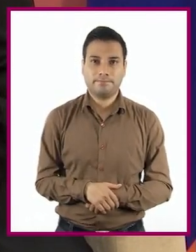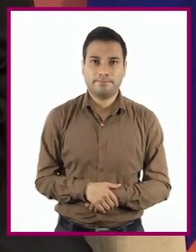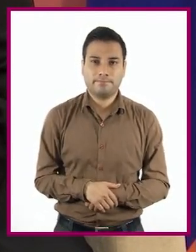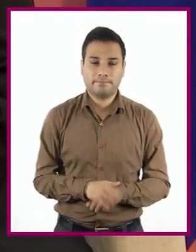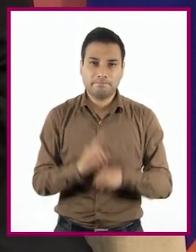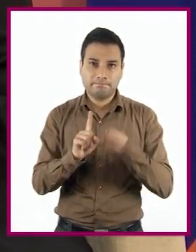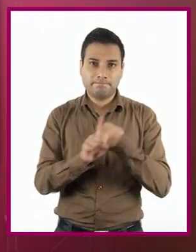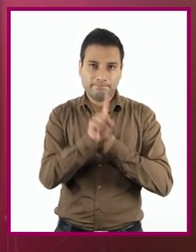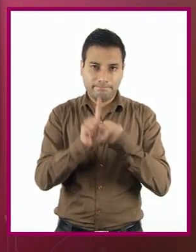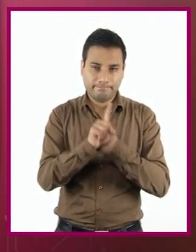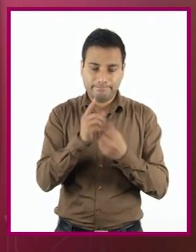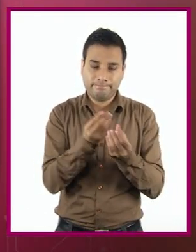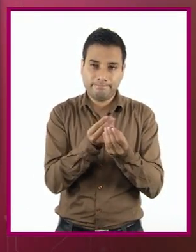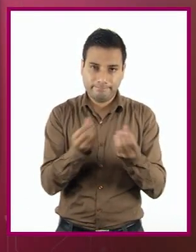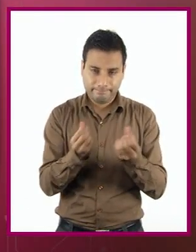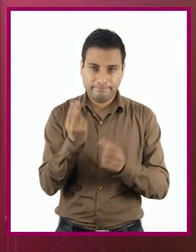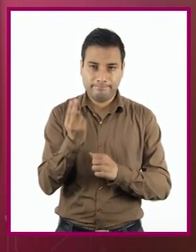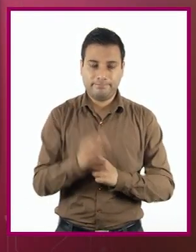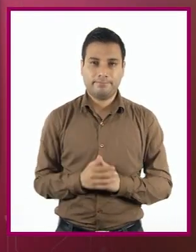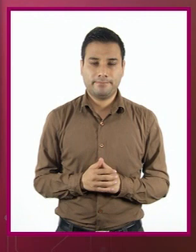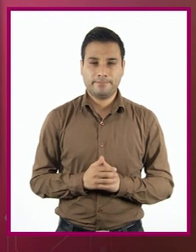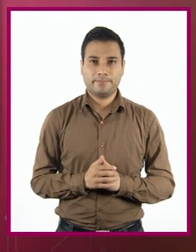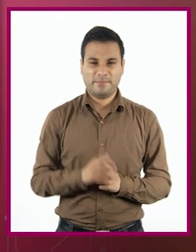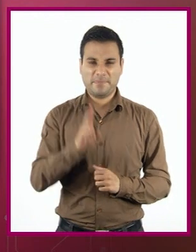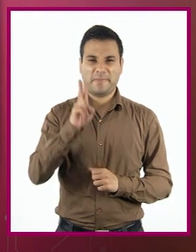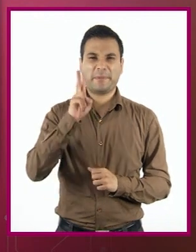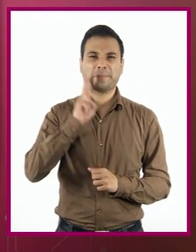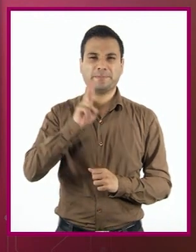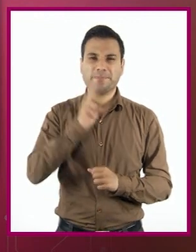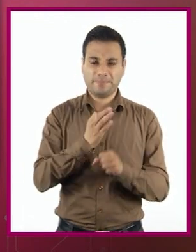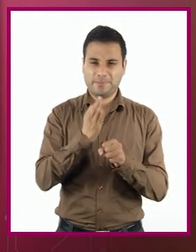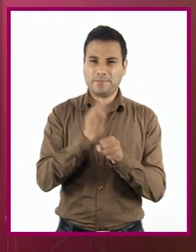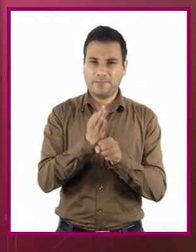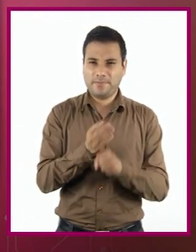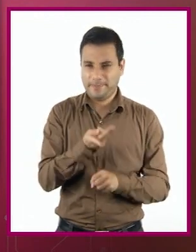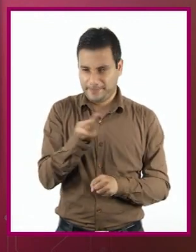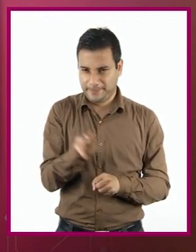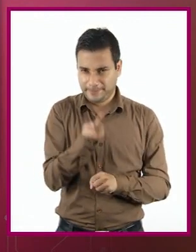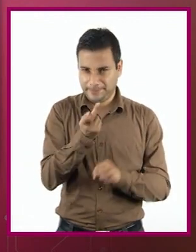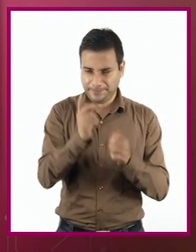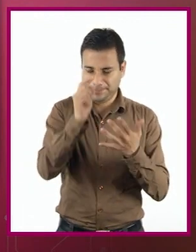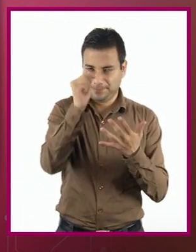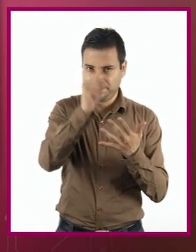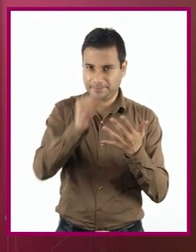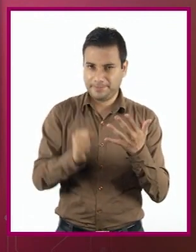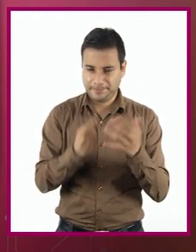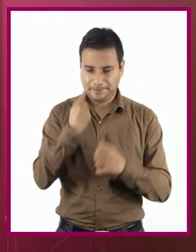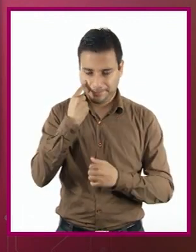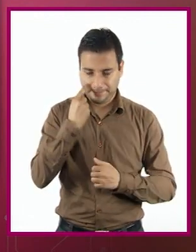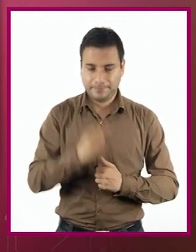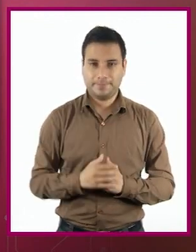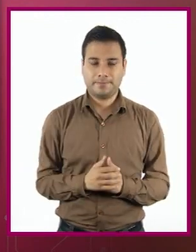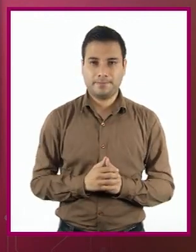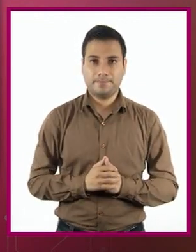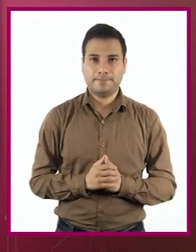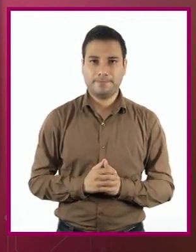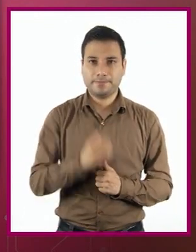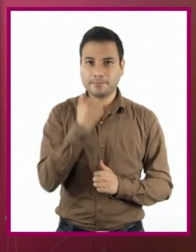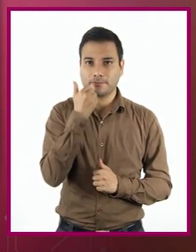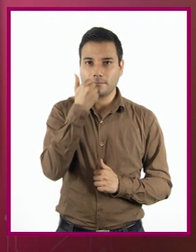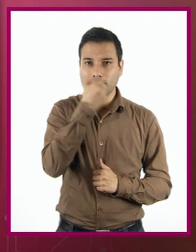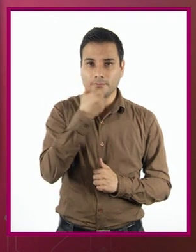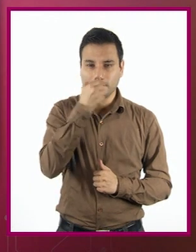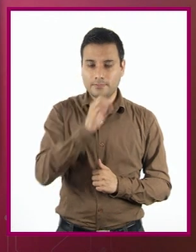y ambientales. ¿Qué les parece si nos ayudan a responder las preguntas de la audiencia que ve el programa? El alumno